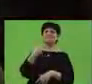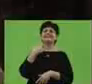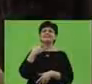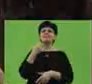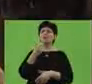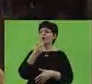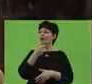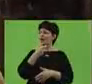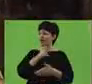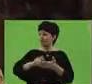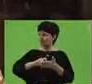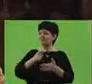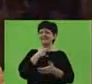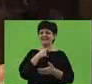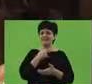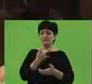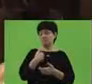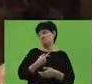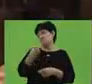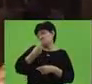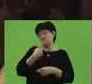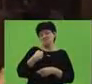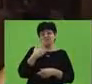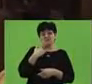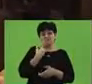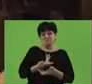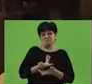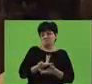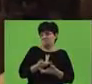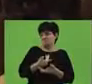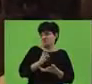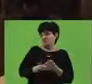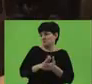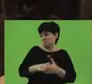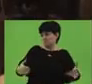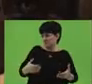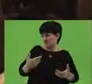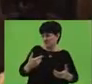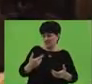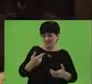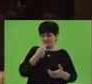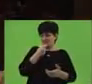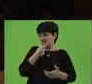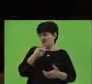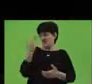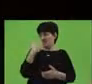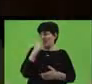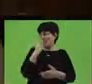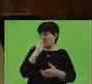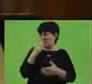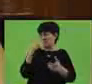primero, no me hizo caso del libro. Porque hice yo, un libro de obesidad, que nunca tuve problemas, que nunca.